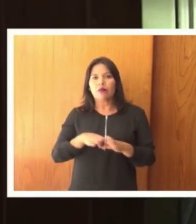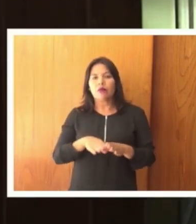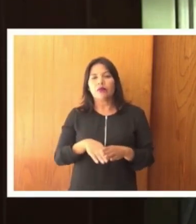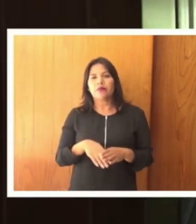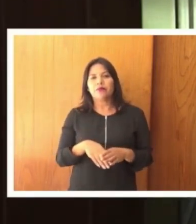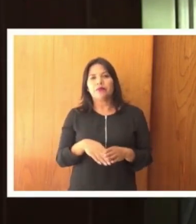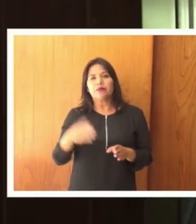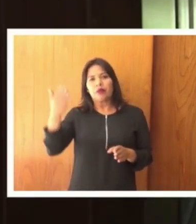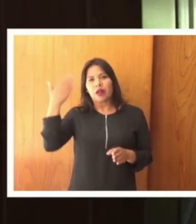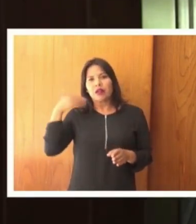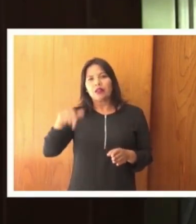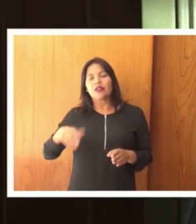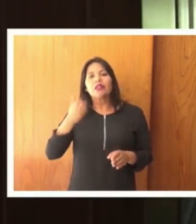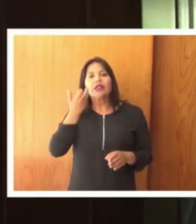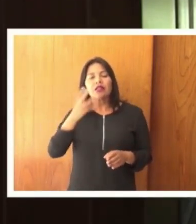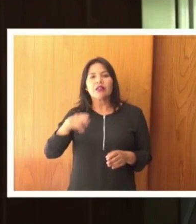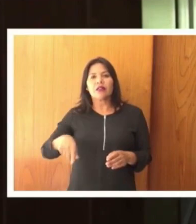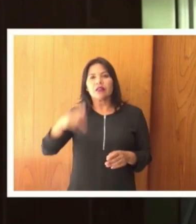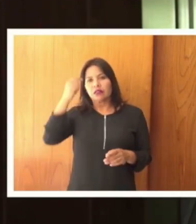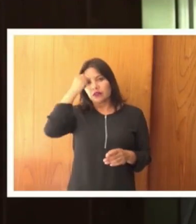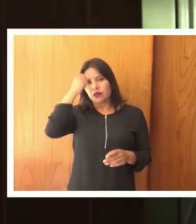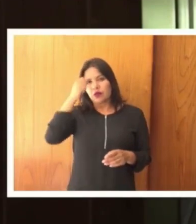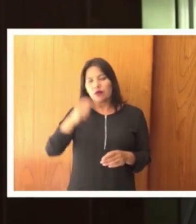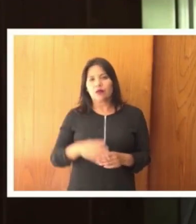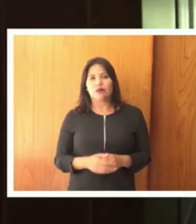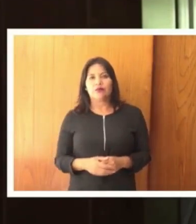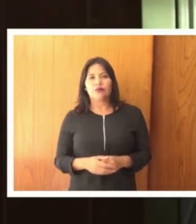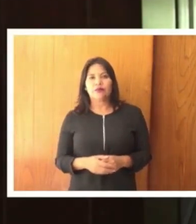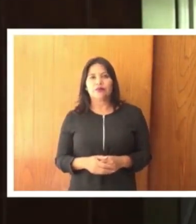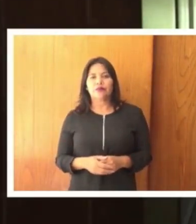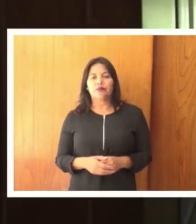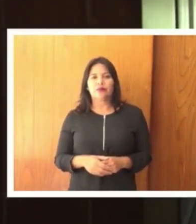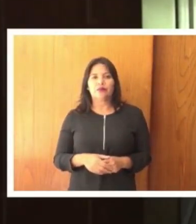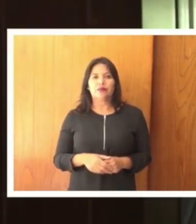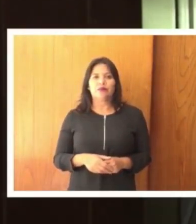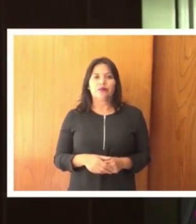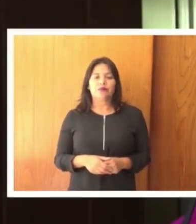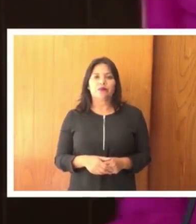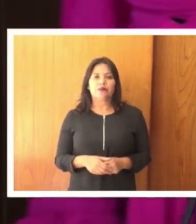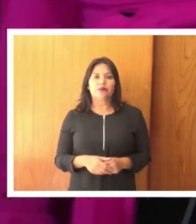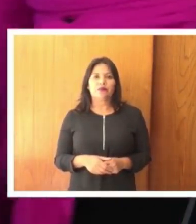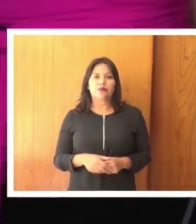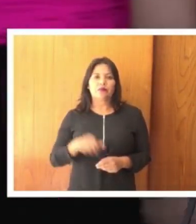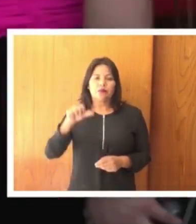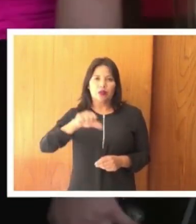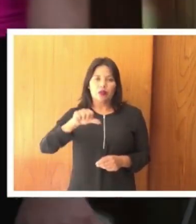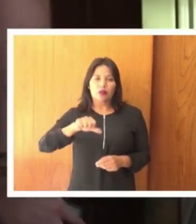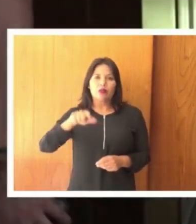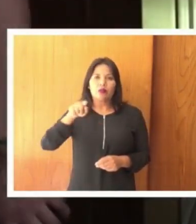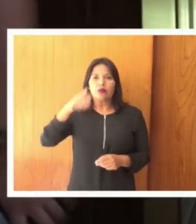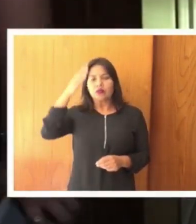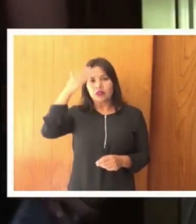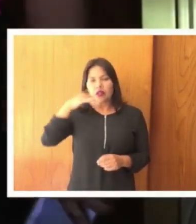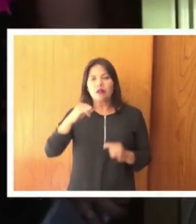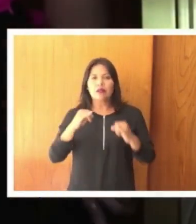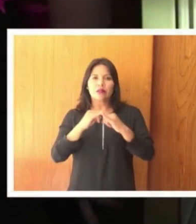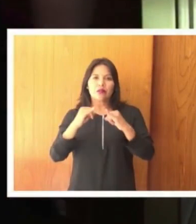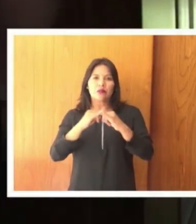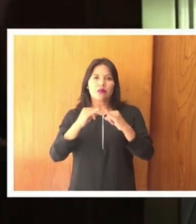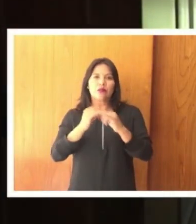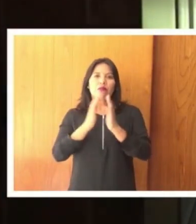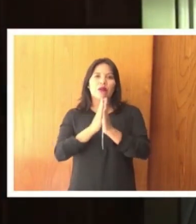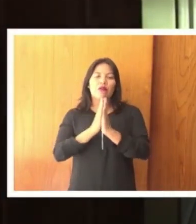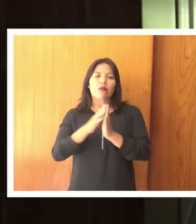un referente de qué es lo que queremos en el Estado de México. Y hoy, si me permite el Instituto,